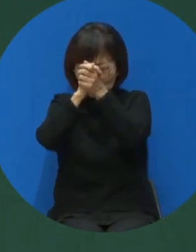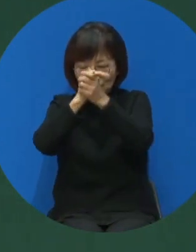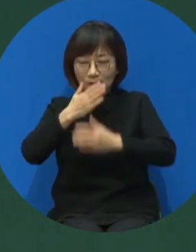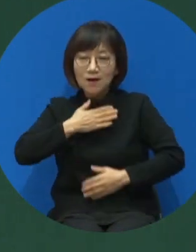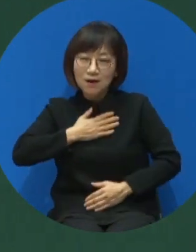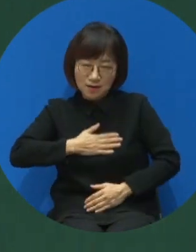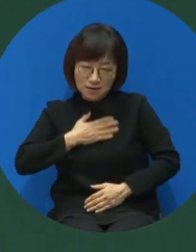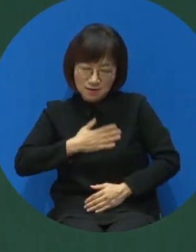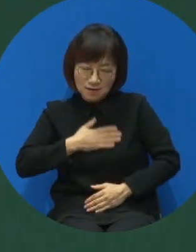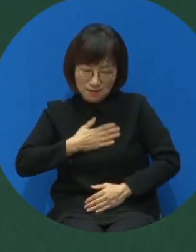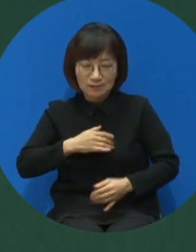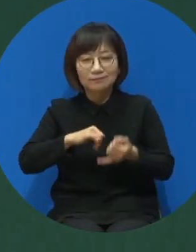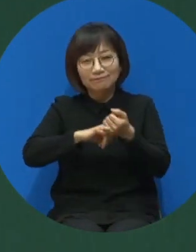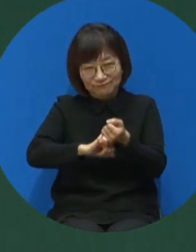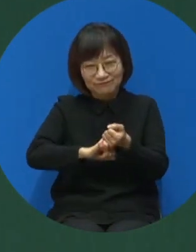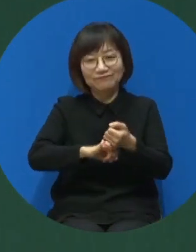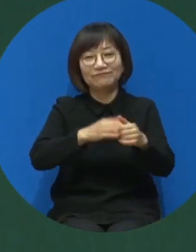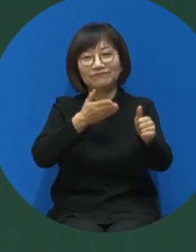oración